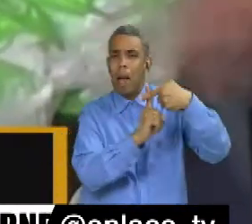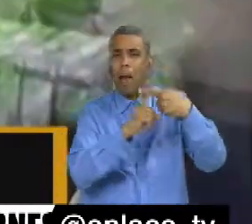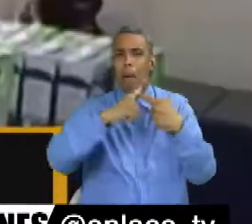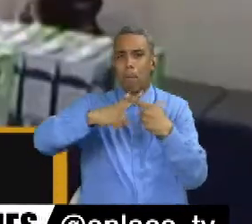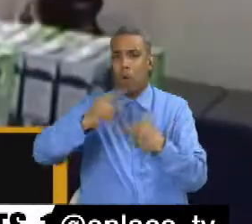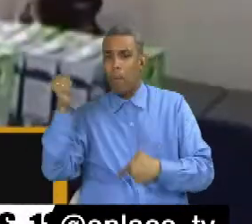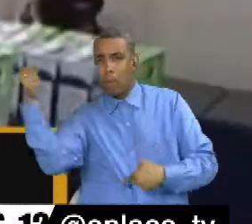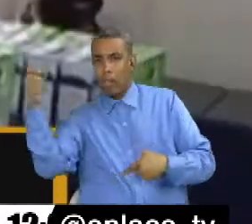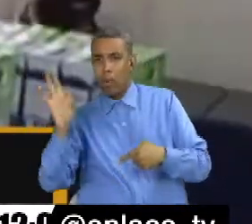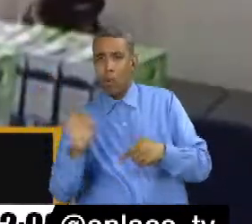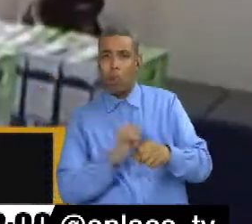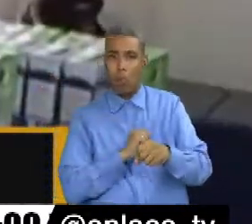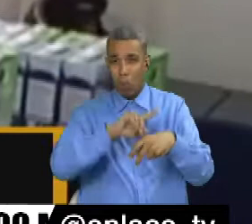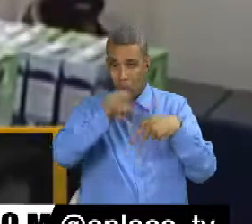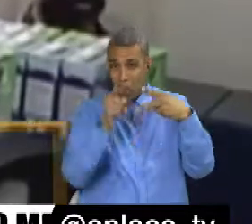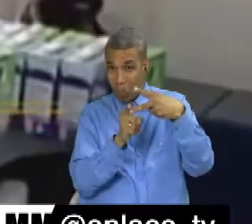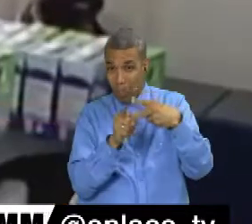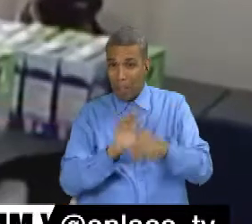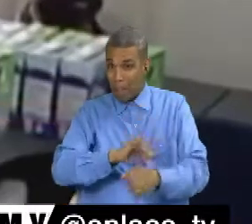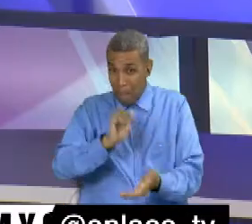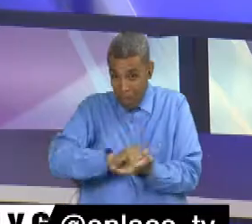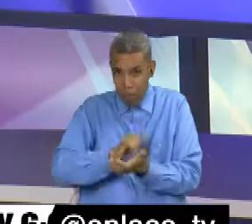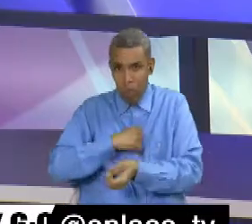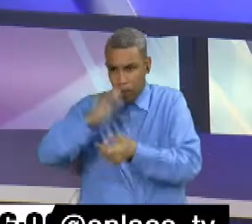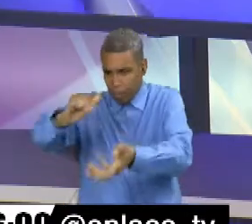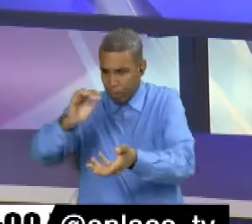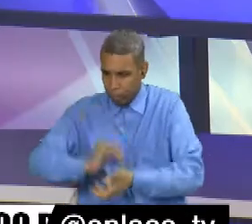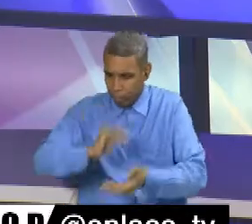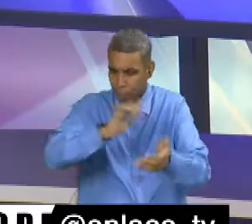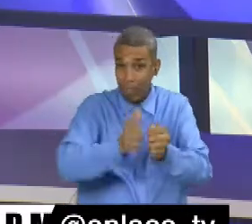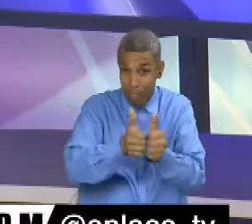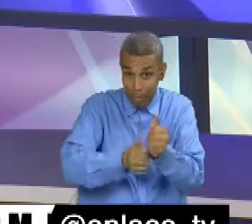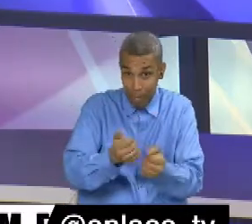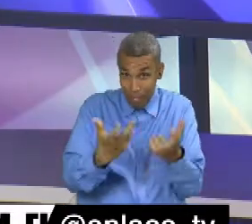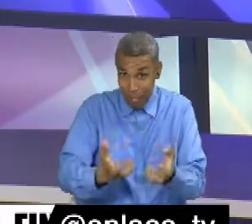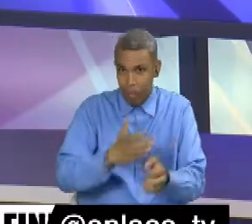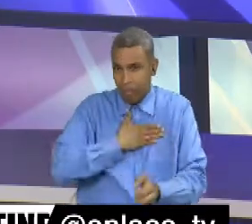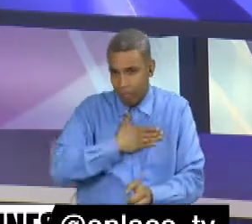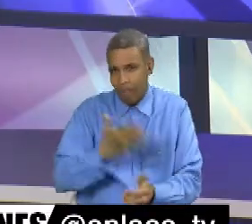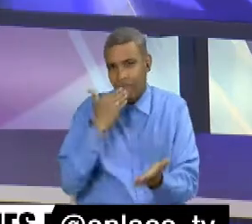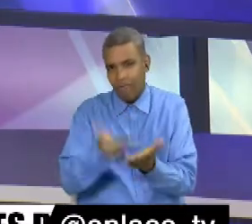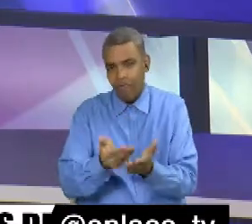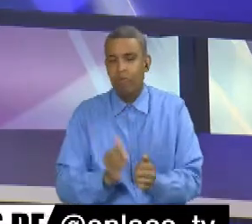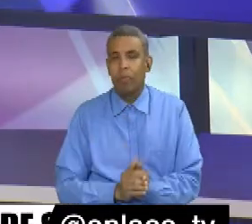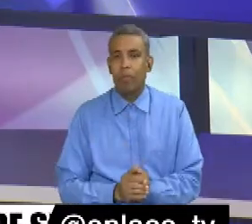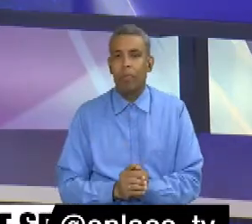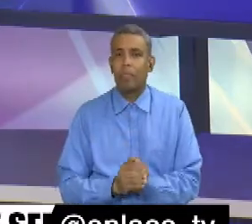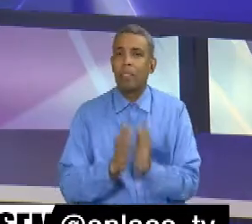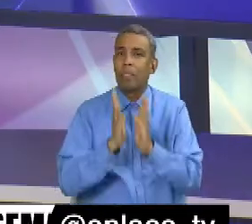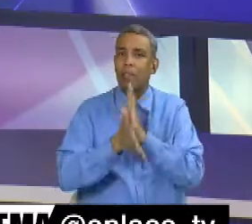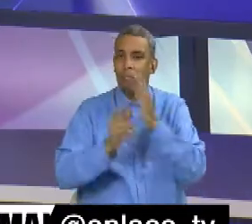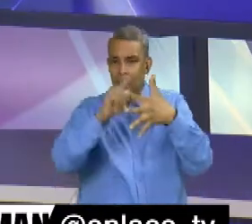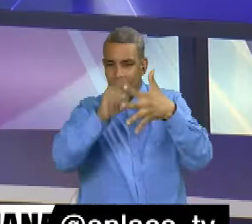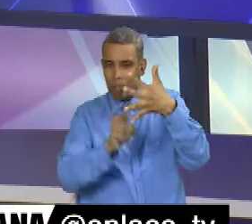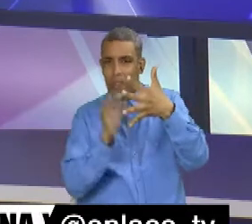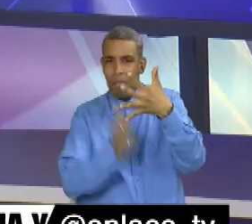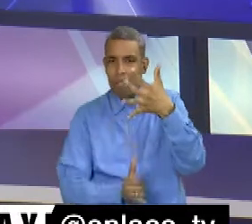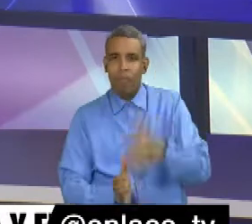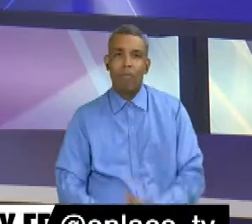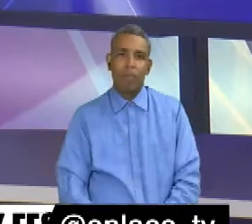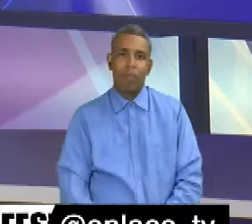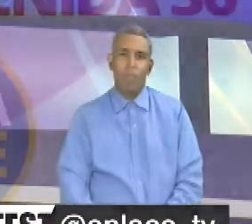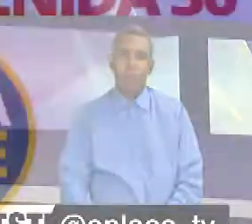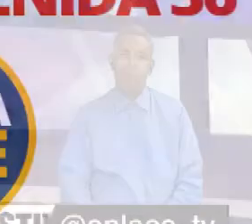sido su tradición en sus anteriores versiones. Y con esta buena información hemos llegado al final de nuestra emisión, pero antes de